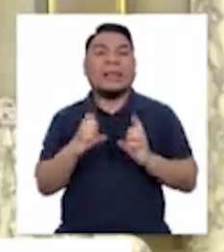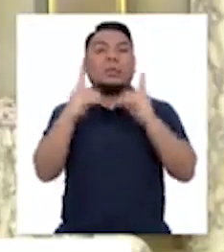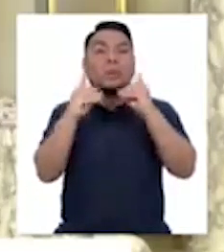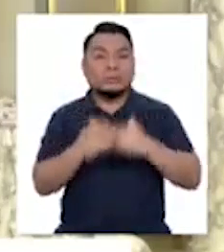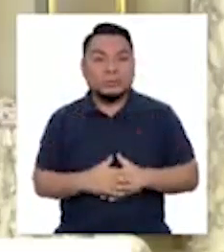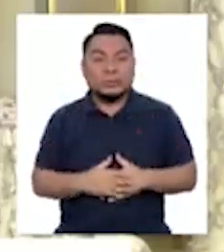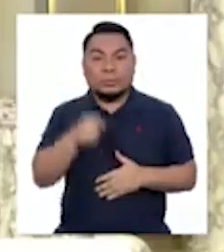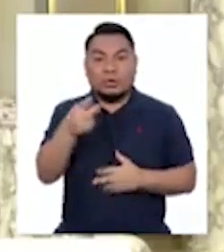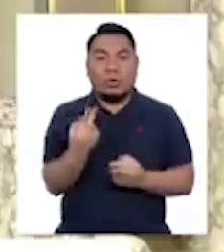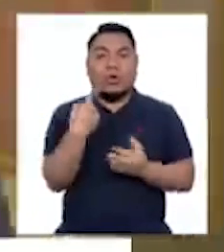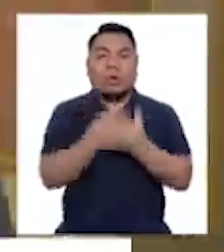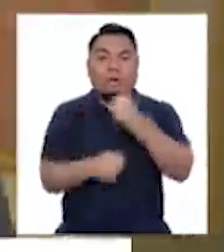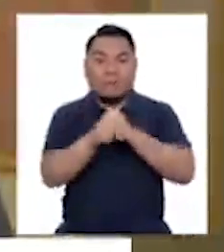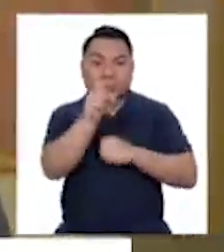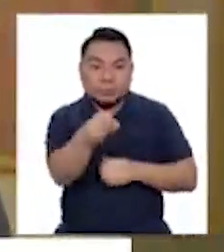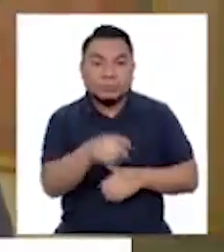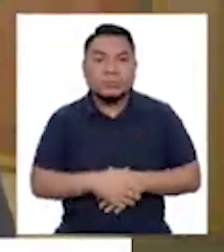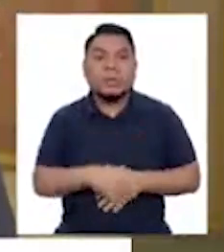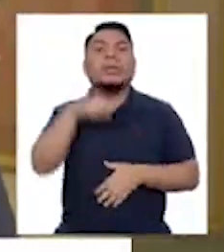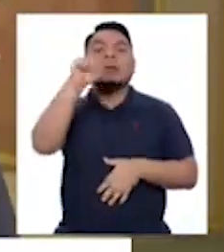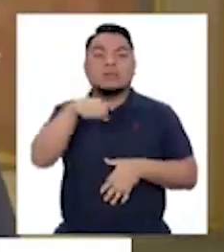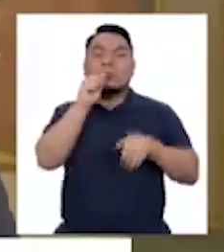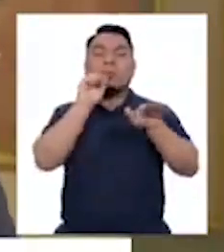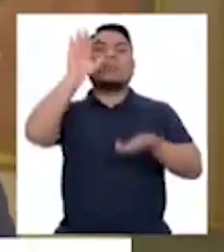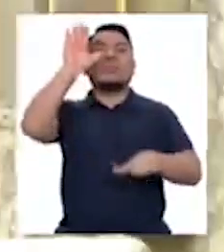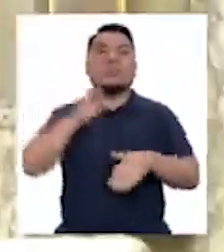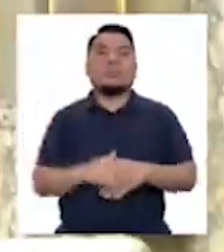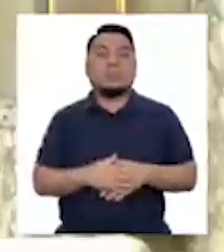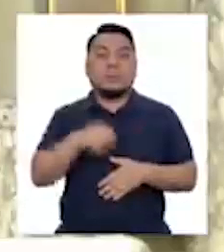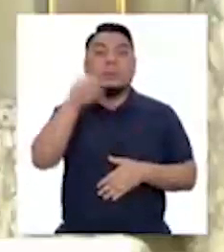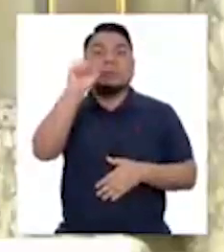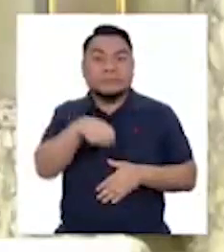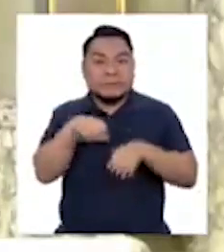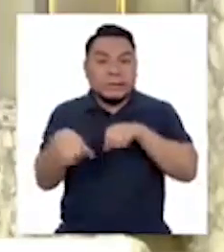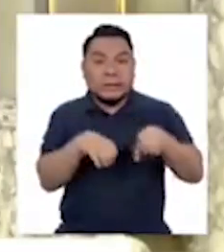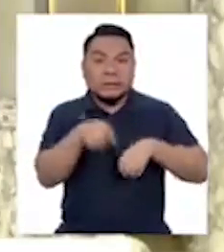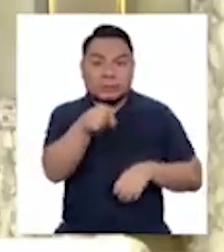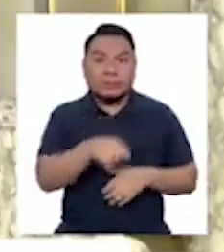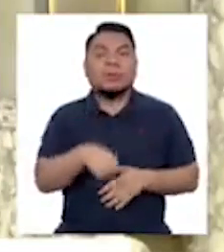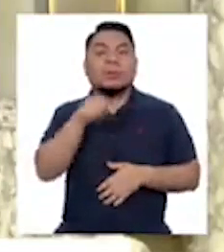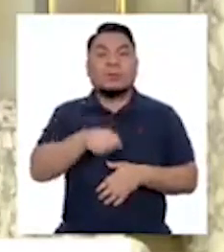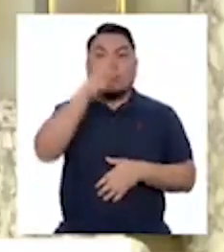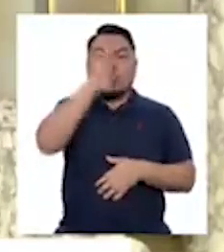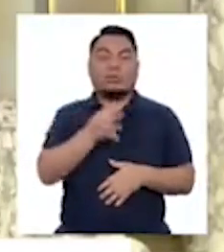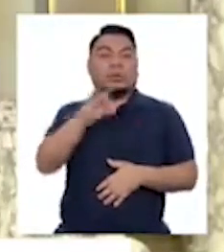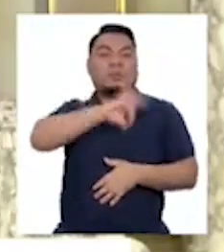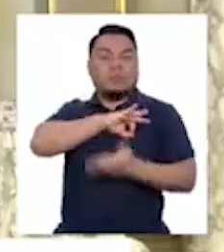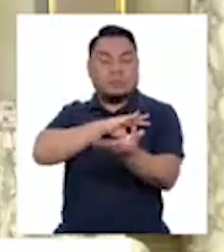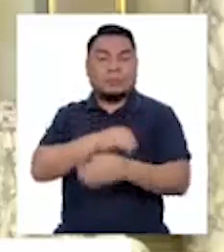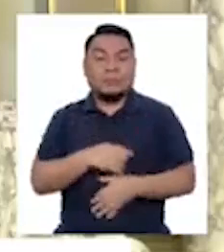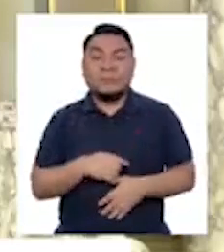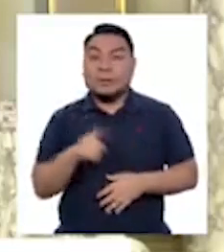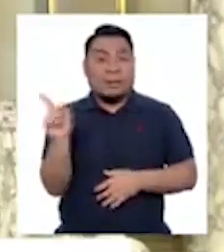Educación, que os confío. Sí, juro. Si así lo hiciereis, que Dios os premie, y si